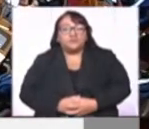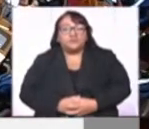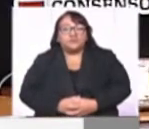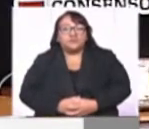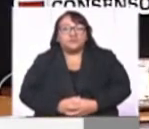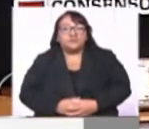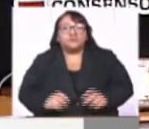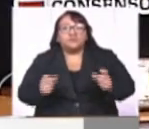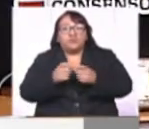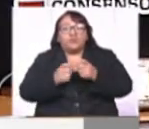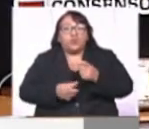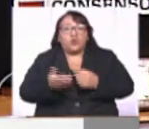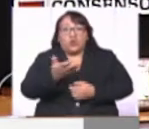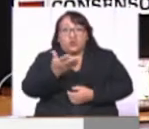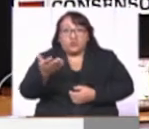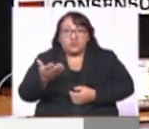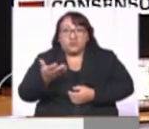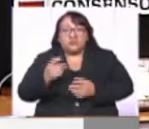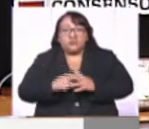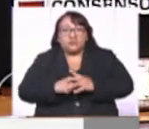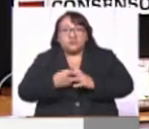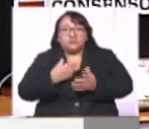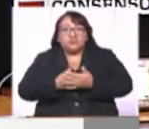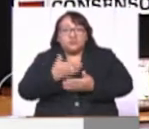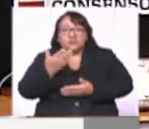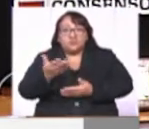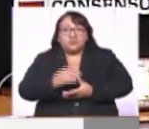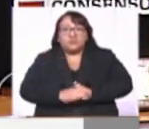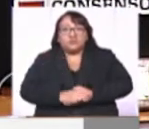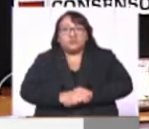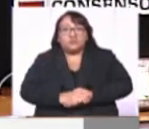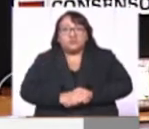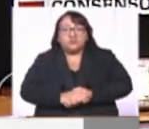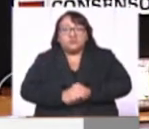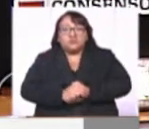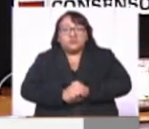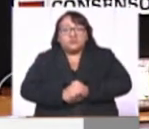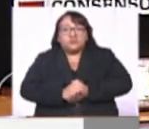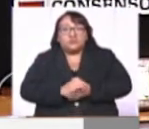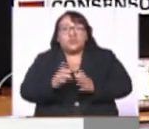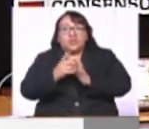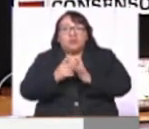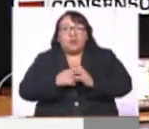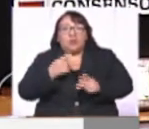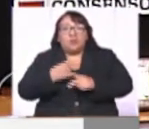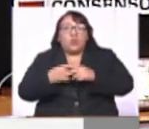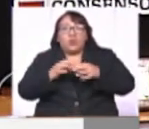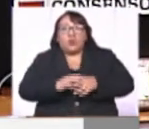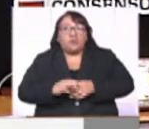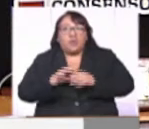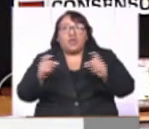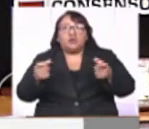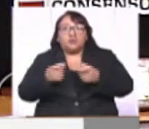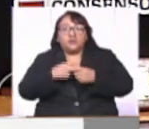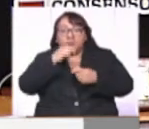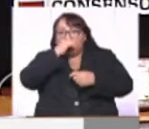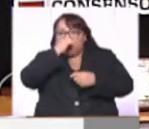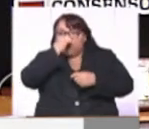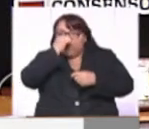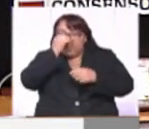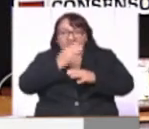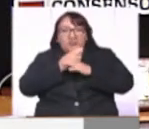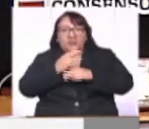Señores congresistas, se va a iniciar la sustentación del dictamen por unanimidad de la Comisión de Defensa